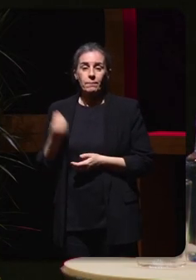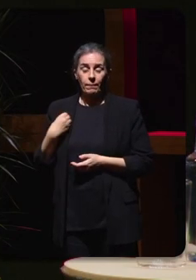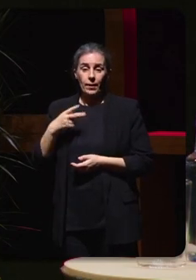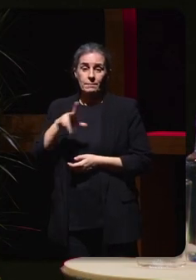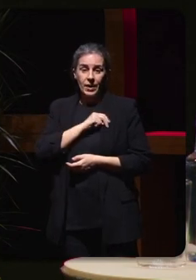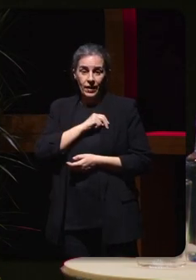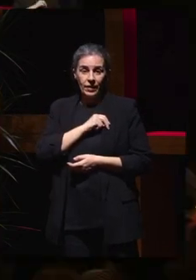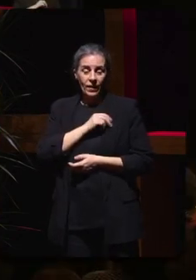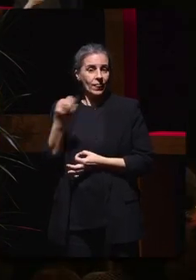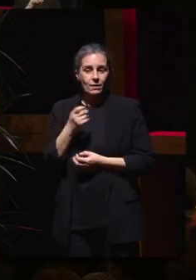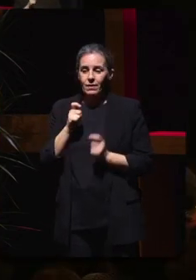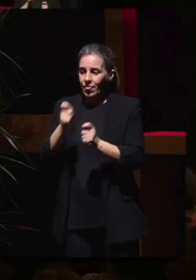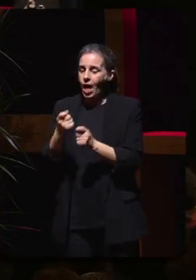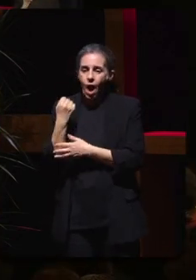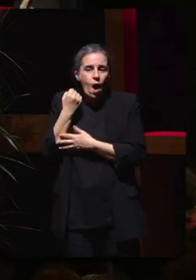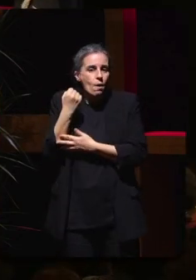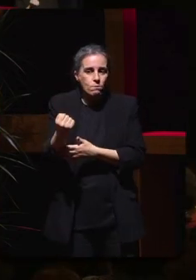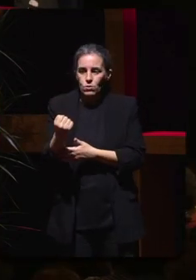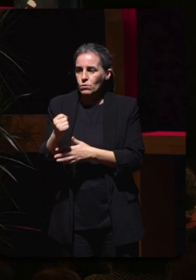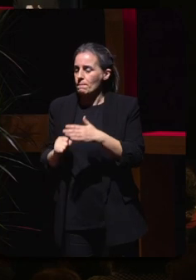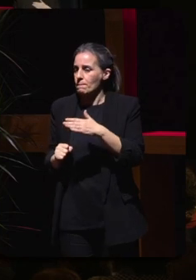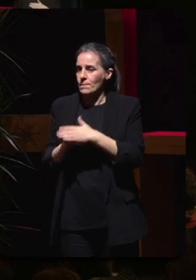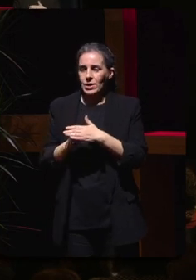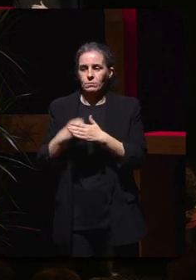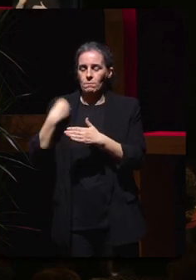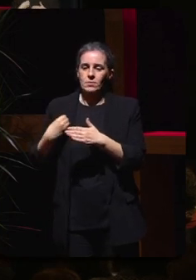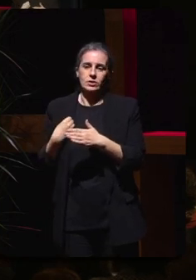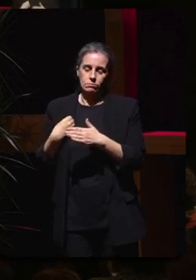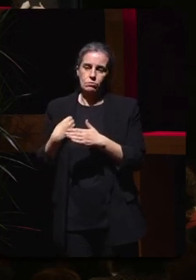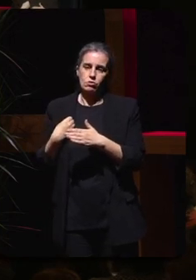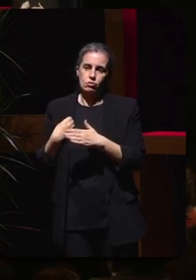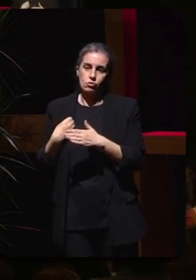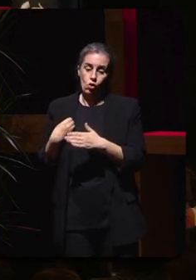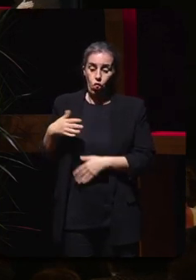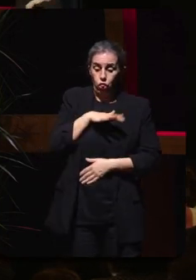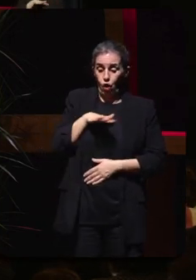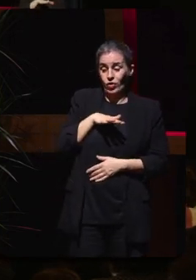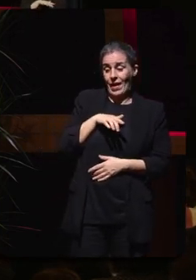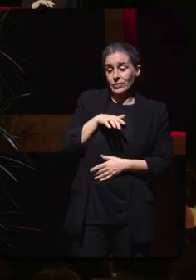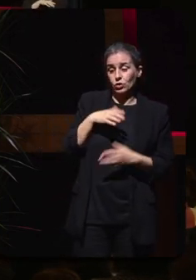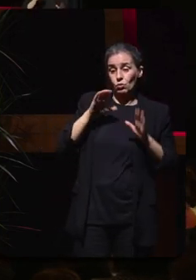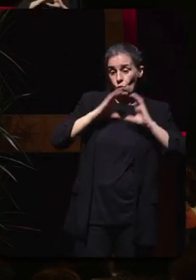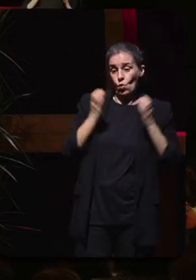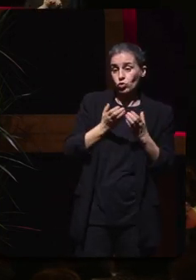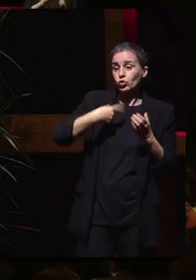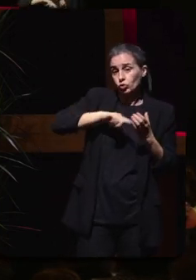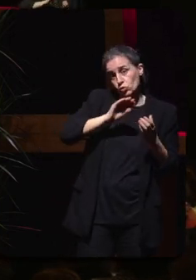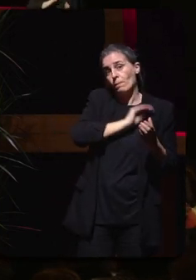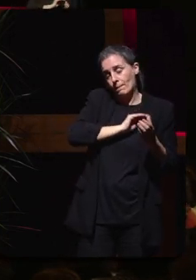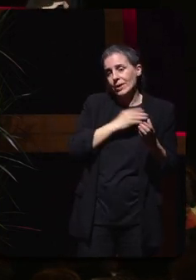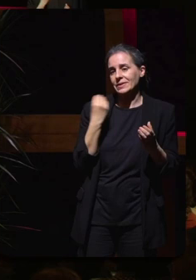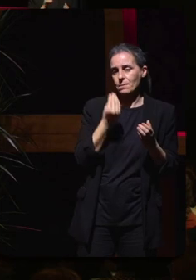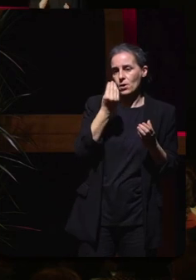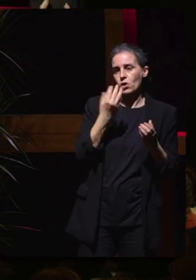que se les dé todo el apoyo posible, o sea, desde estas partes del mundo donde realmente estamos pues bastante mejor,